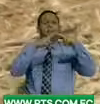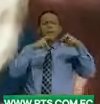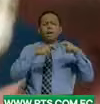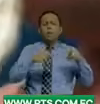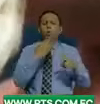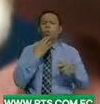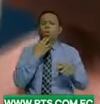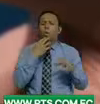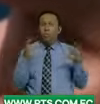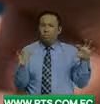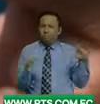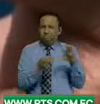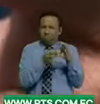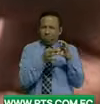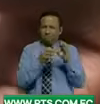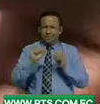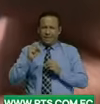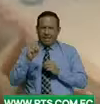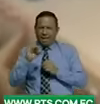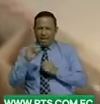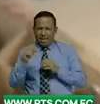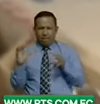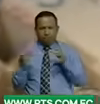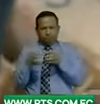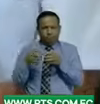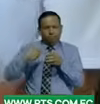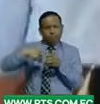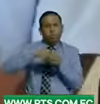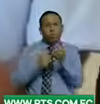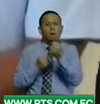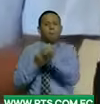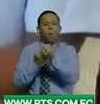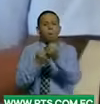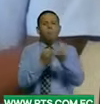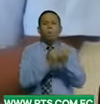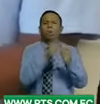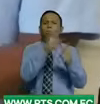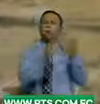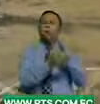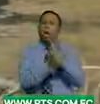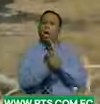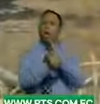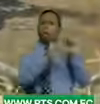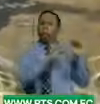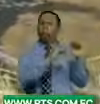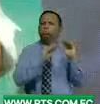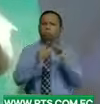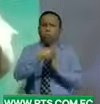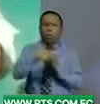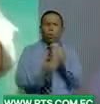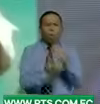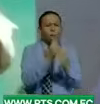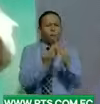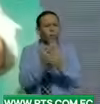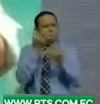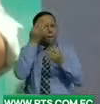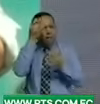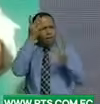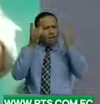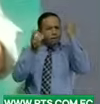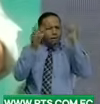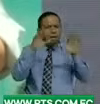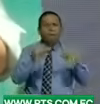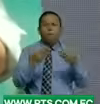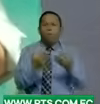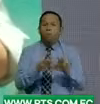realizadas con nuestro aliado, el SENAIM, además de fortalecer las capacidades de la gente, inspiren nuevas iniciativas. Y es importante